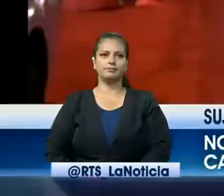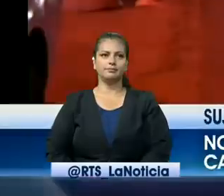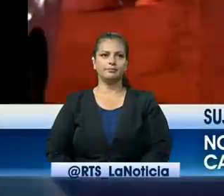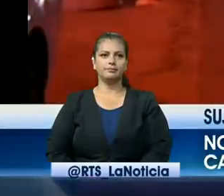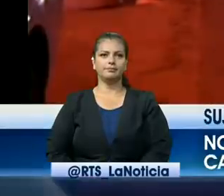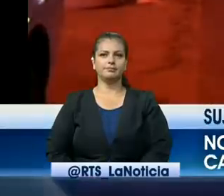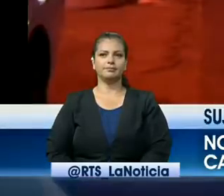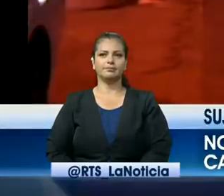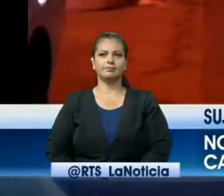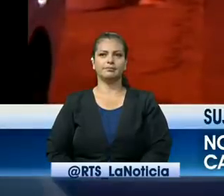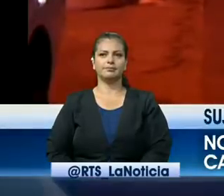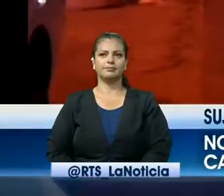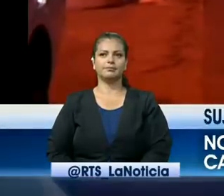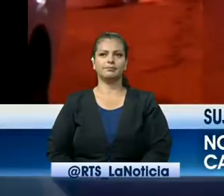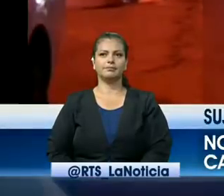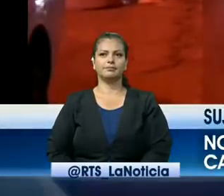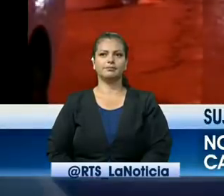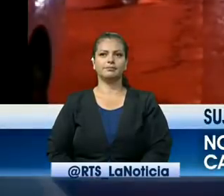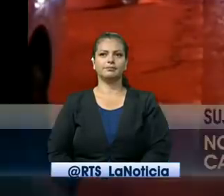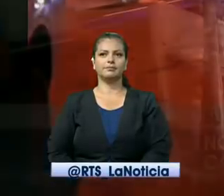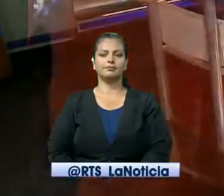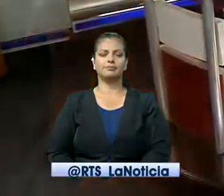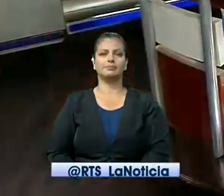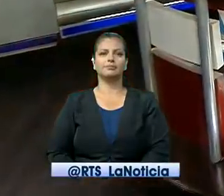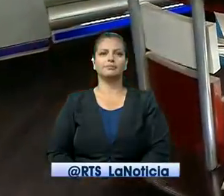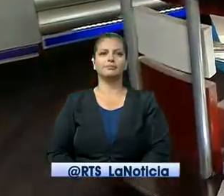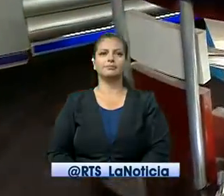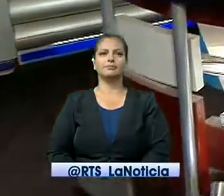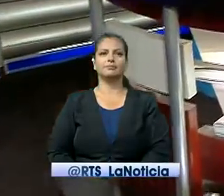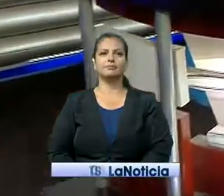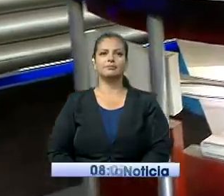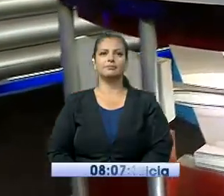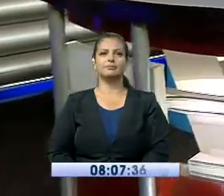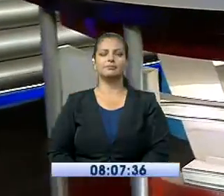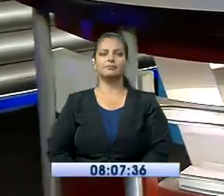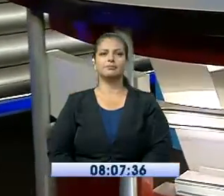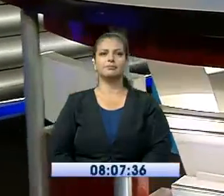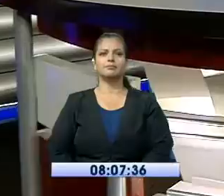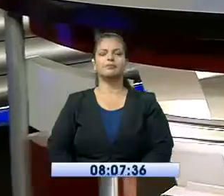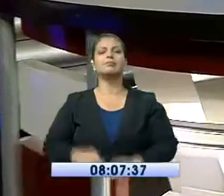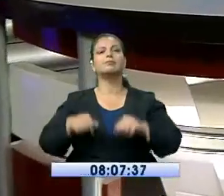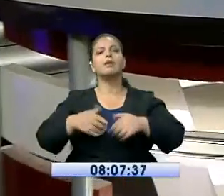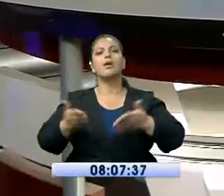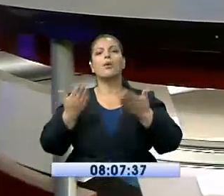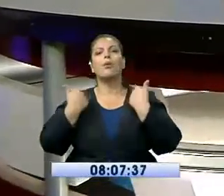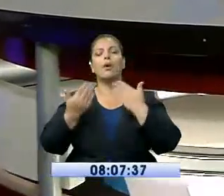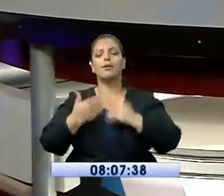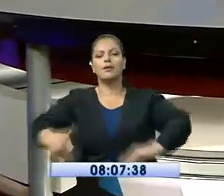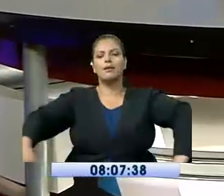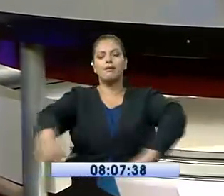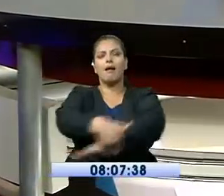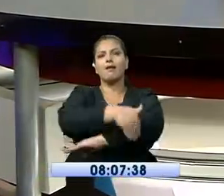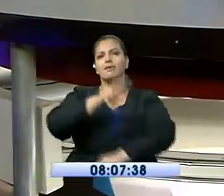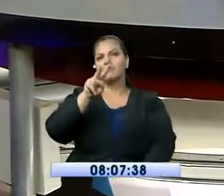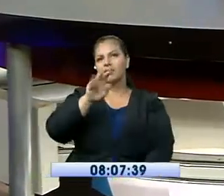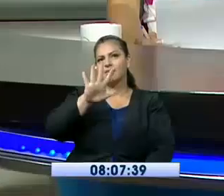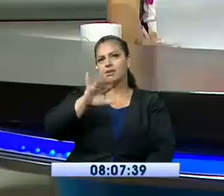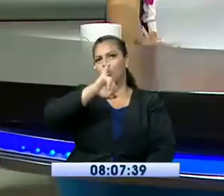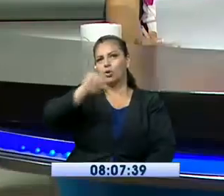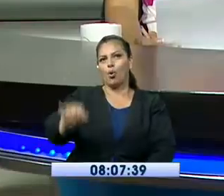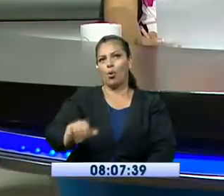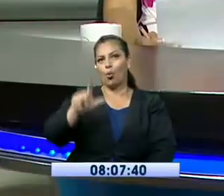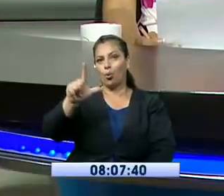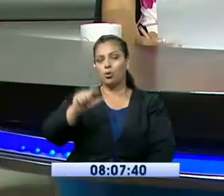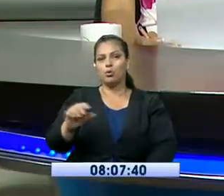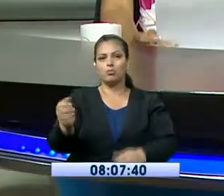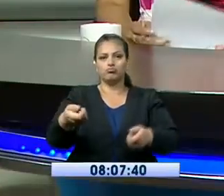jorge es a la salud y un accidente de tránsito se registró en la avenida 25 de julio al sur